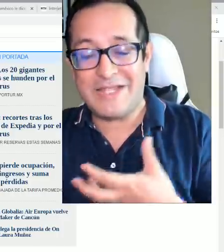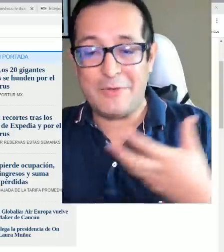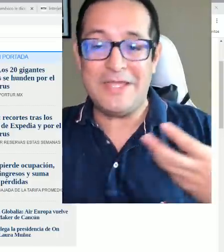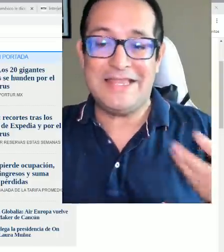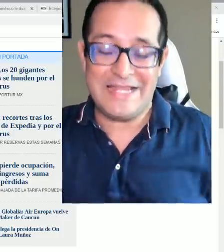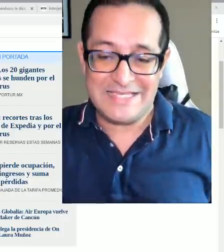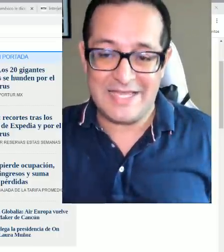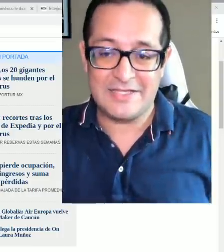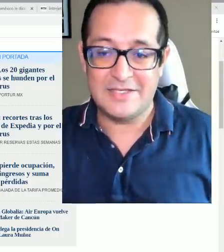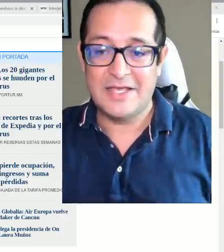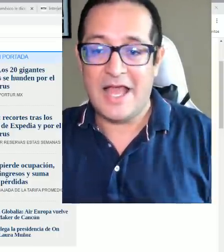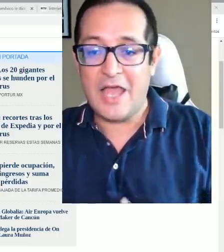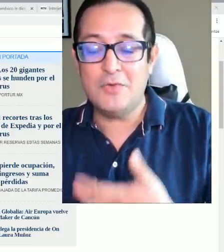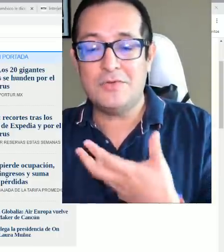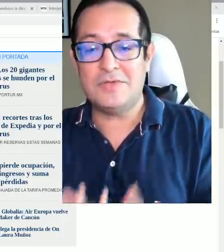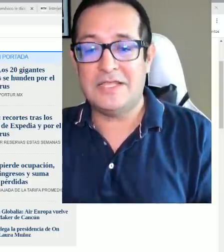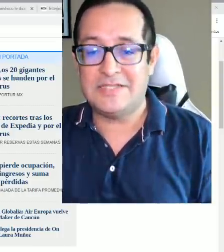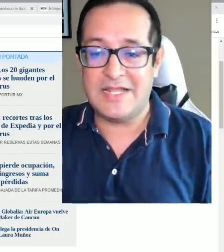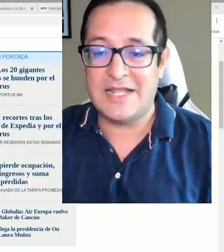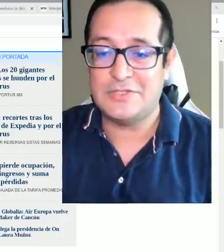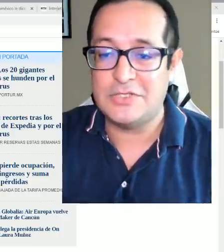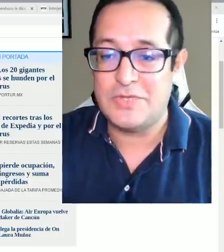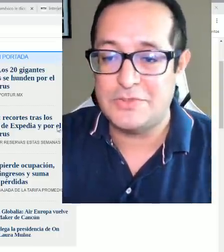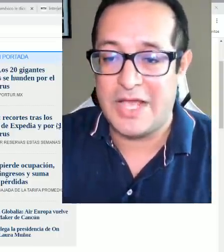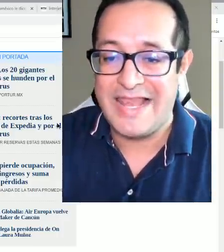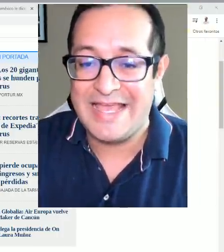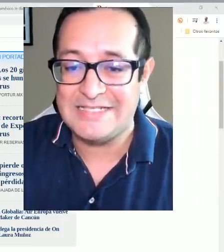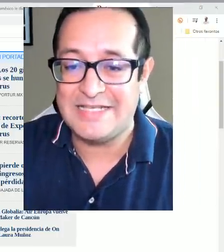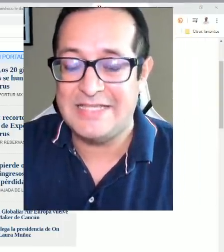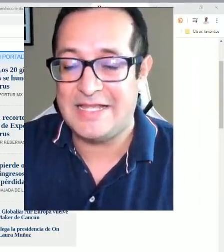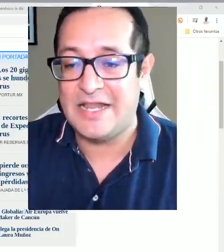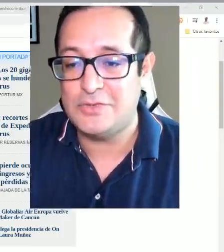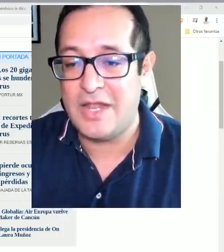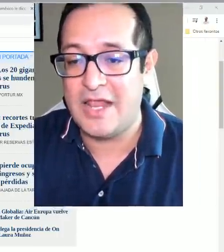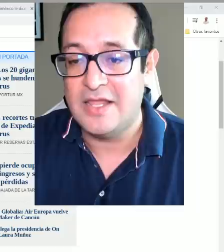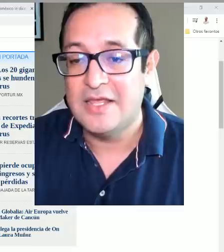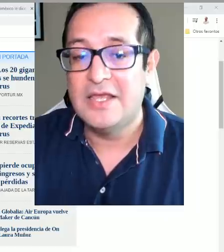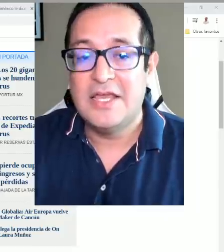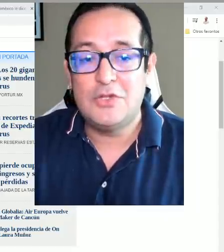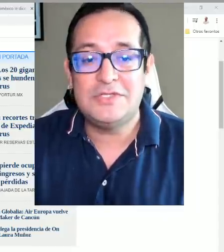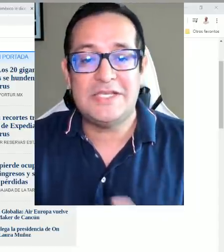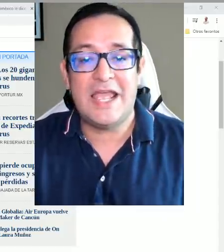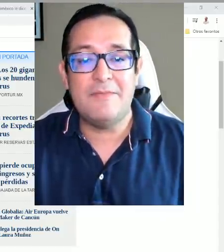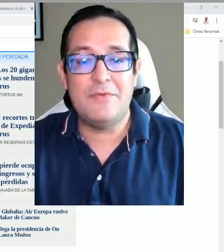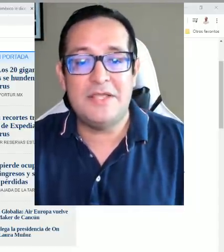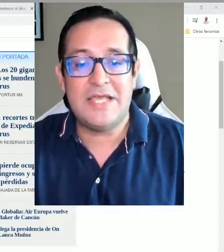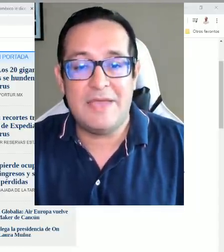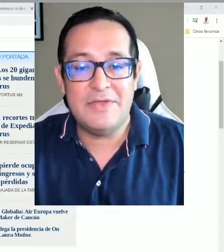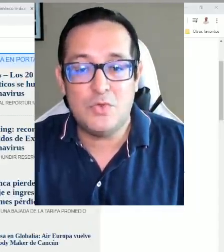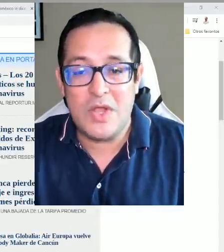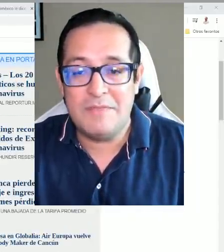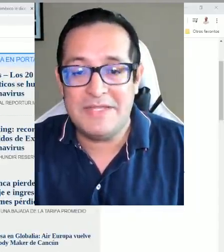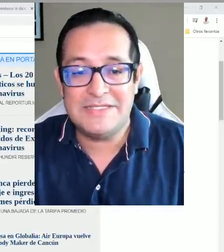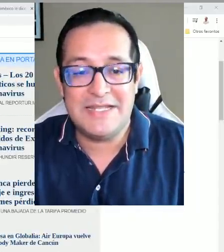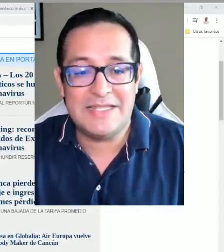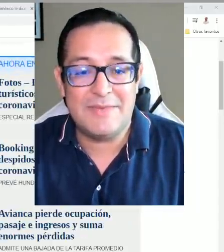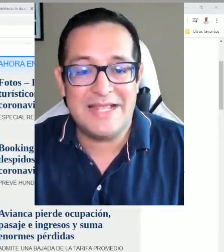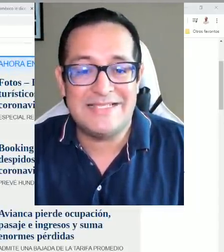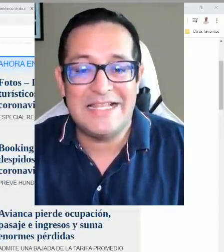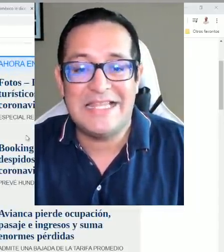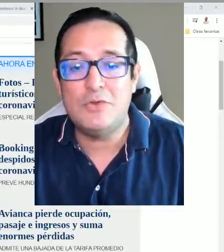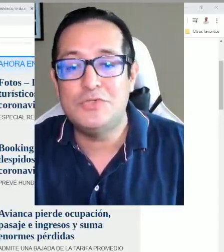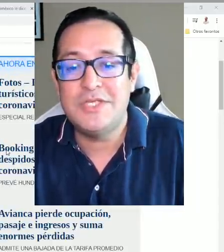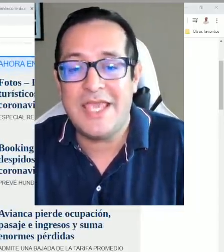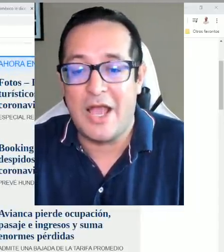la trajo Interjet, están en una alianza internacional, entonces Emirates eventualmente se iría también